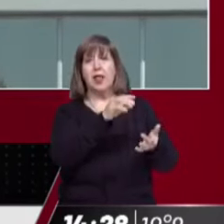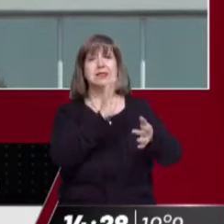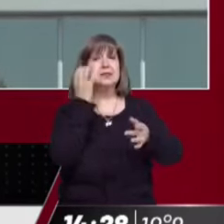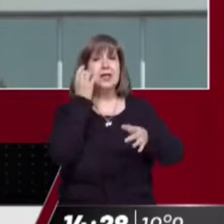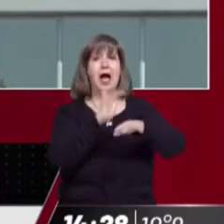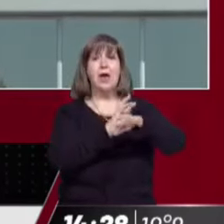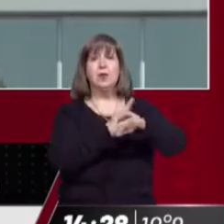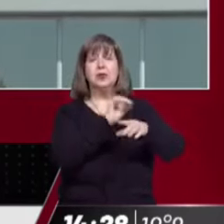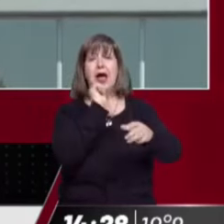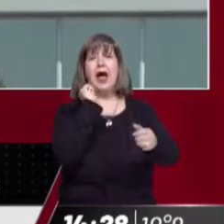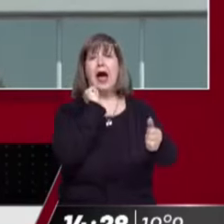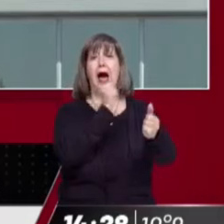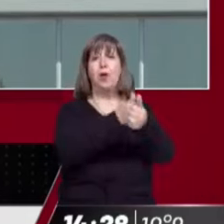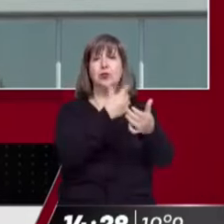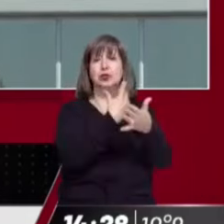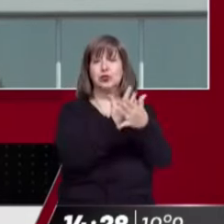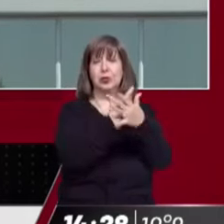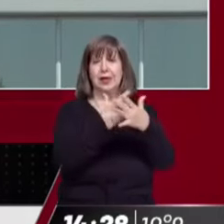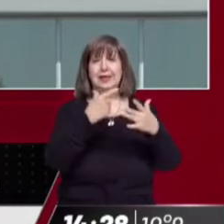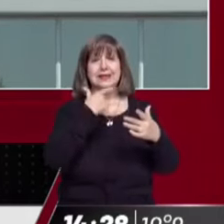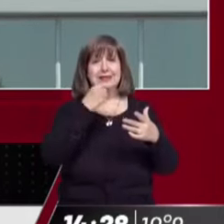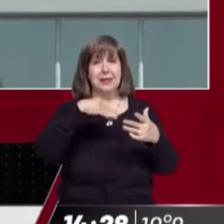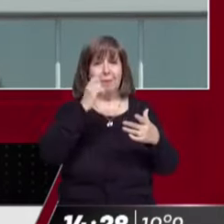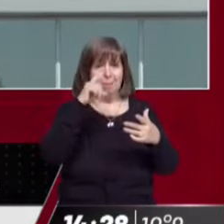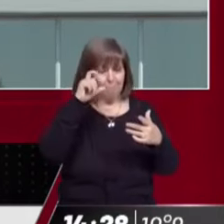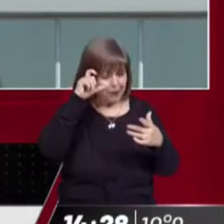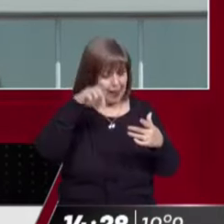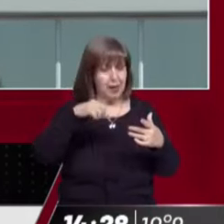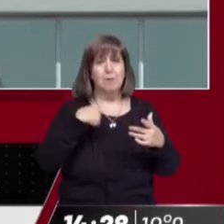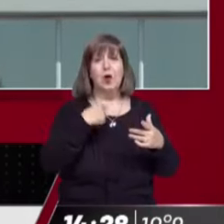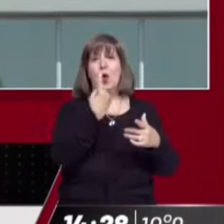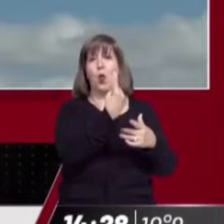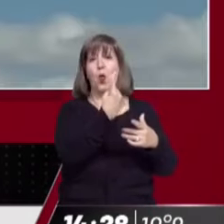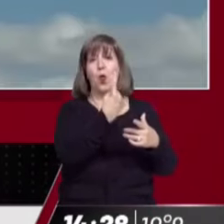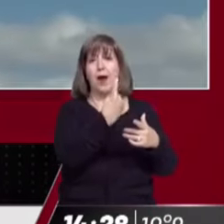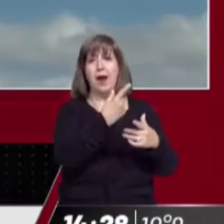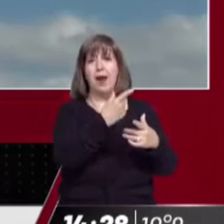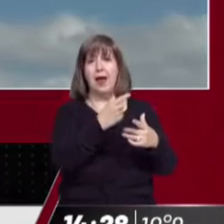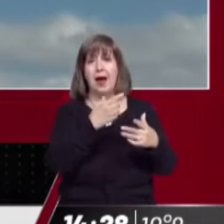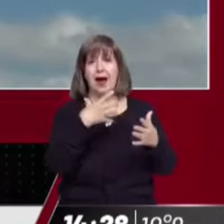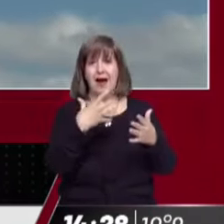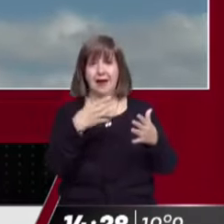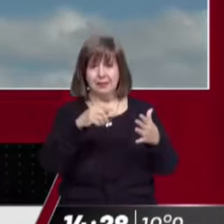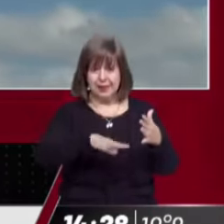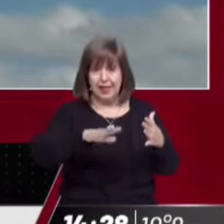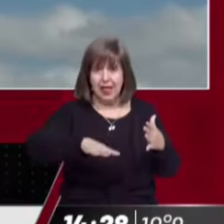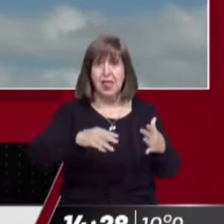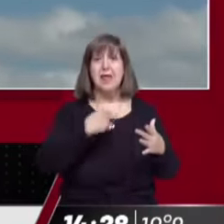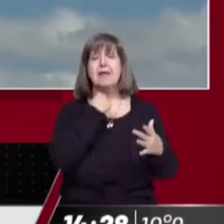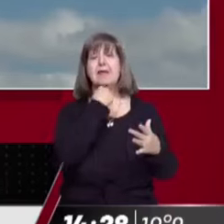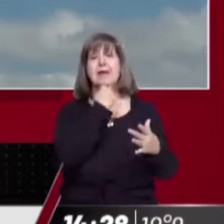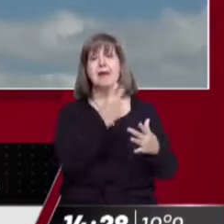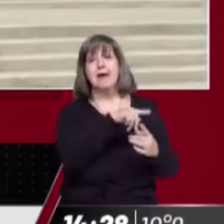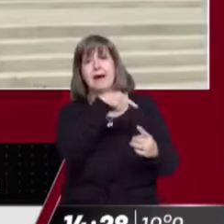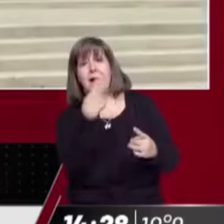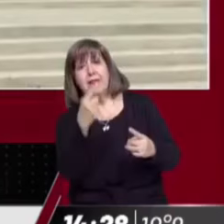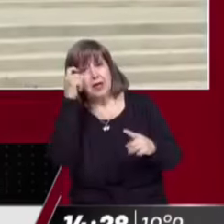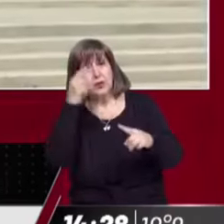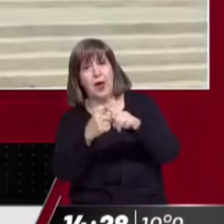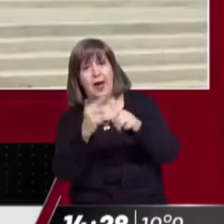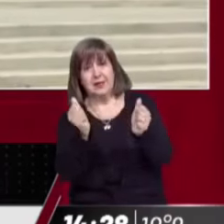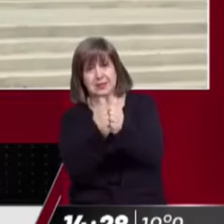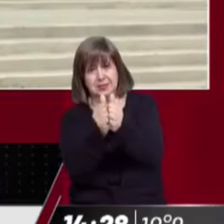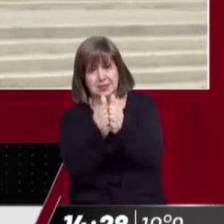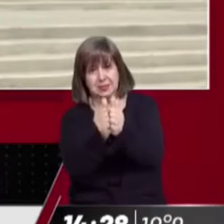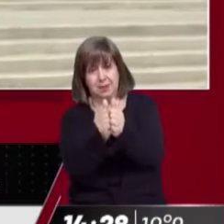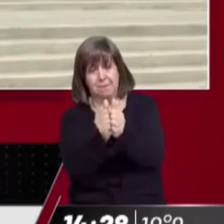por abuso sexual simple agravado por la convivencia, porque una de las supuestas víctimas es hija de su expareja.